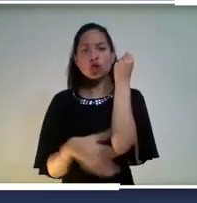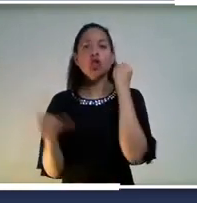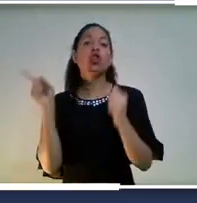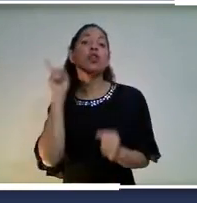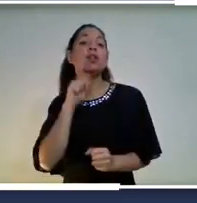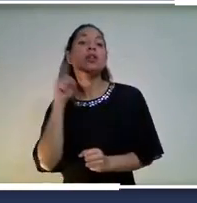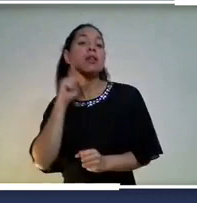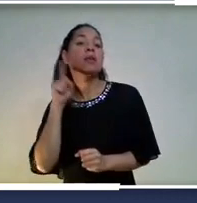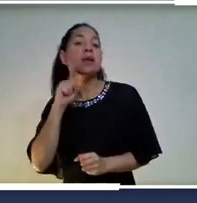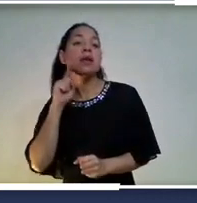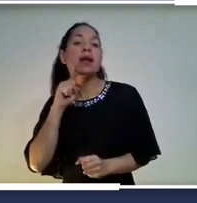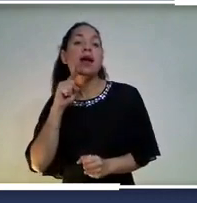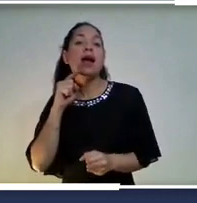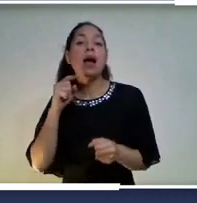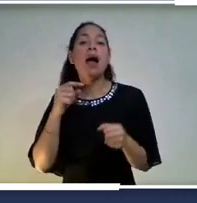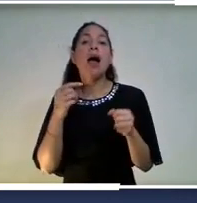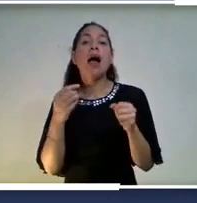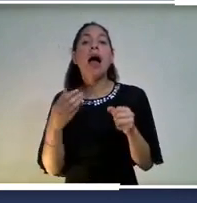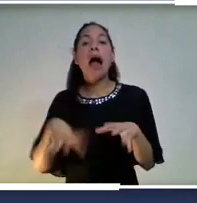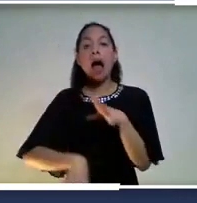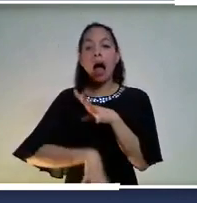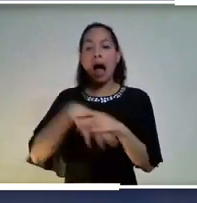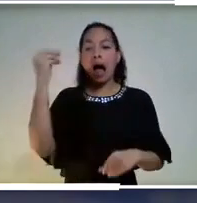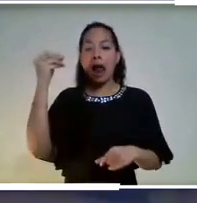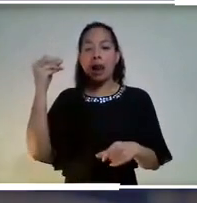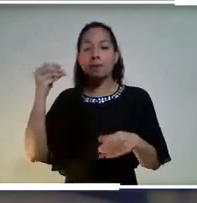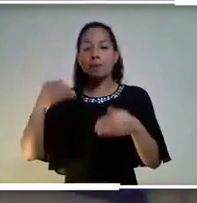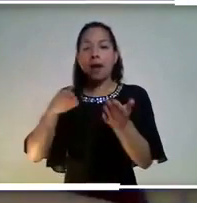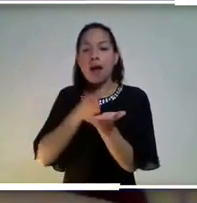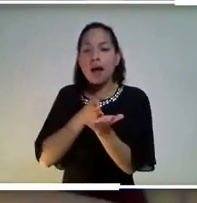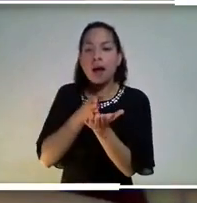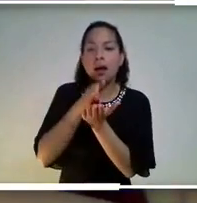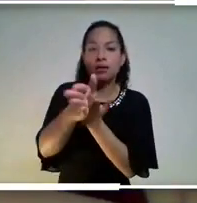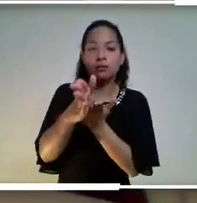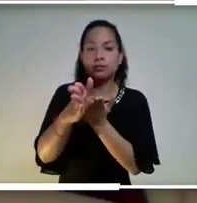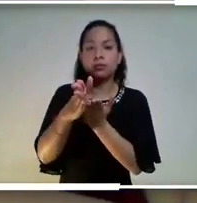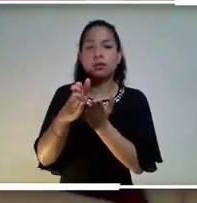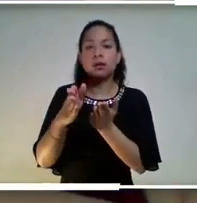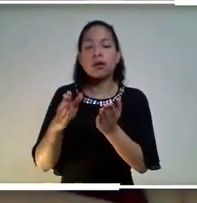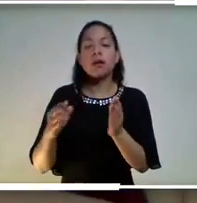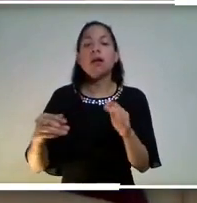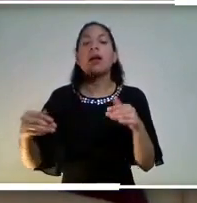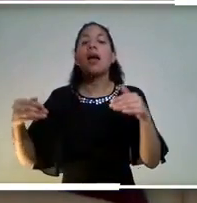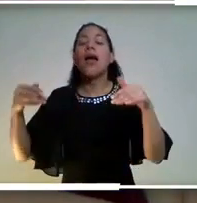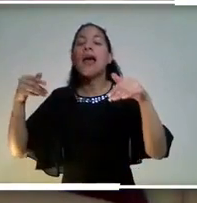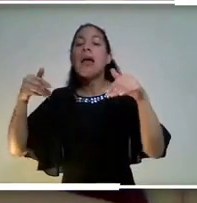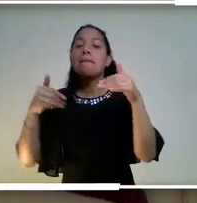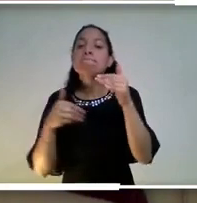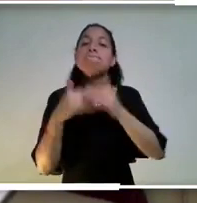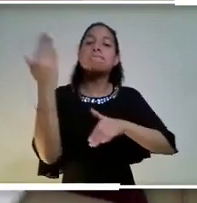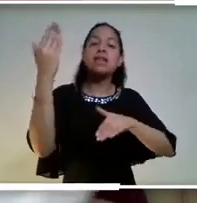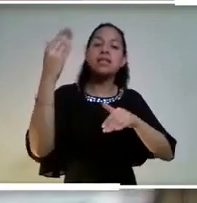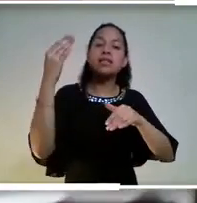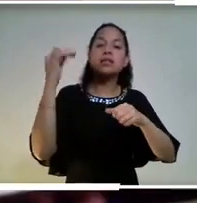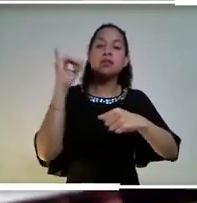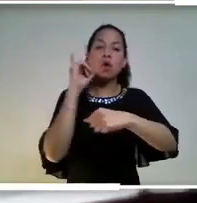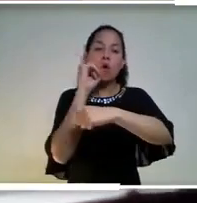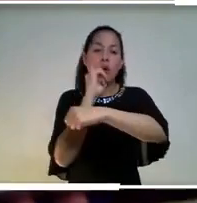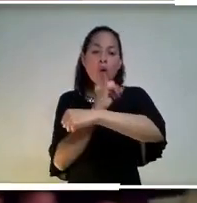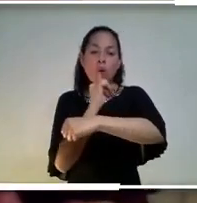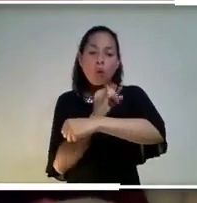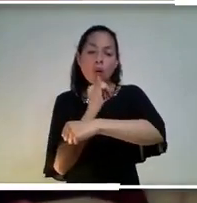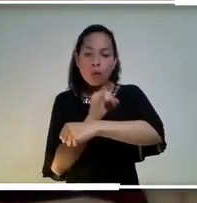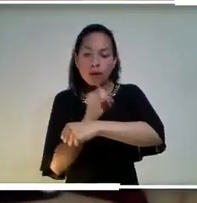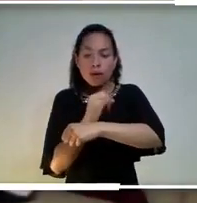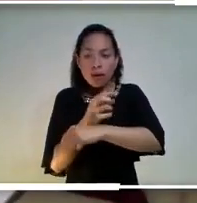la inmortalidad del alma humana entró por la puerta trasera de la iglesia sí y fue en esa época cuando se prohibió la biblia fue en esa época cuando la